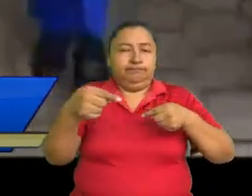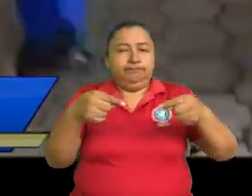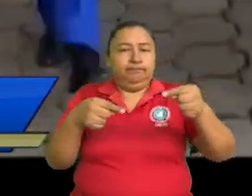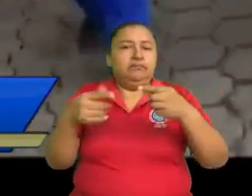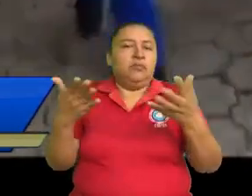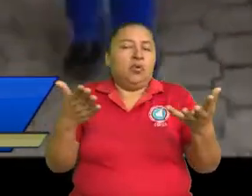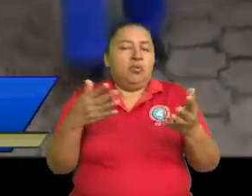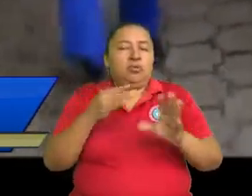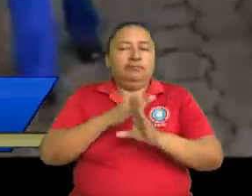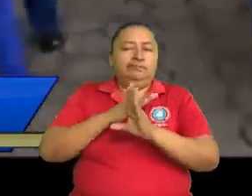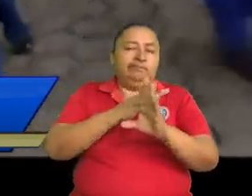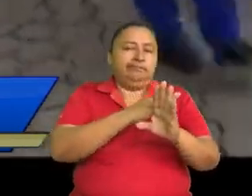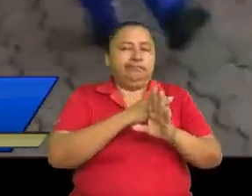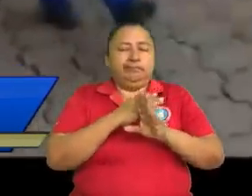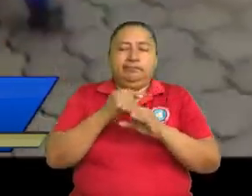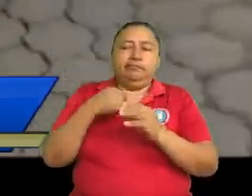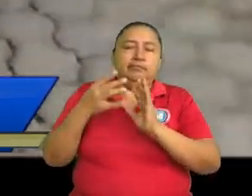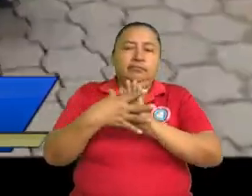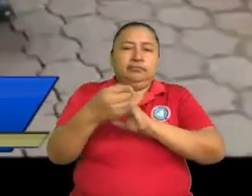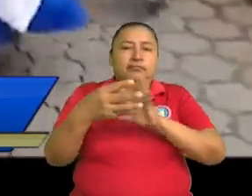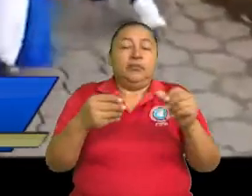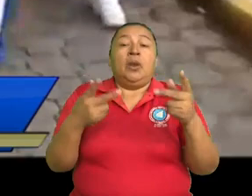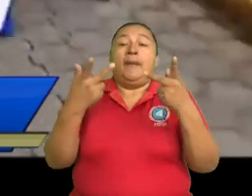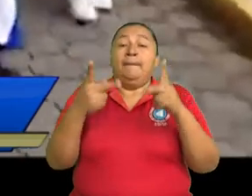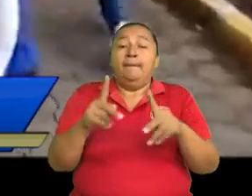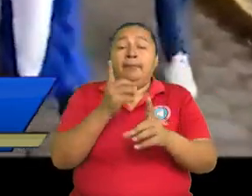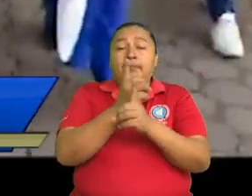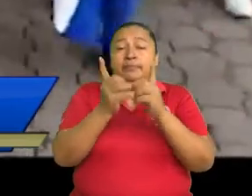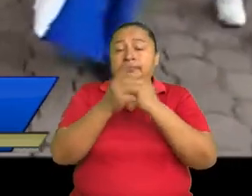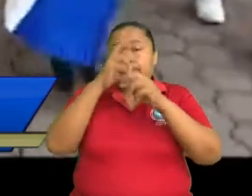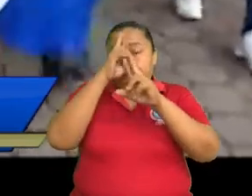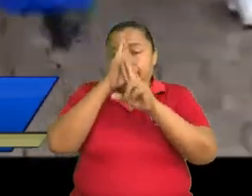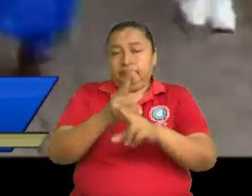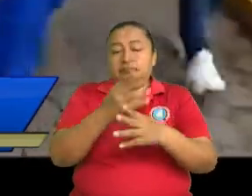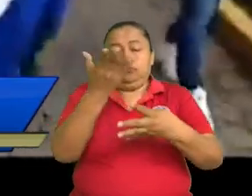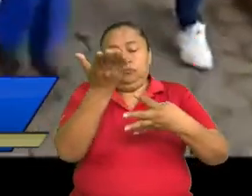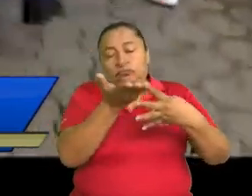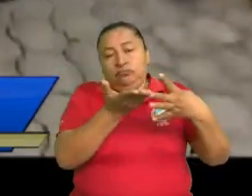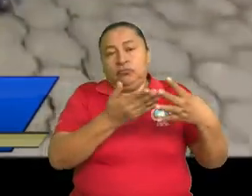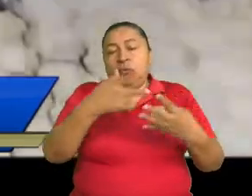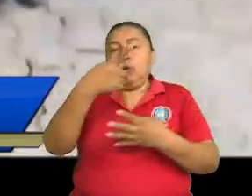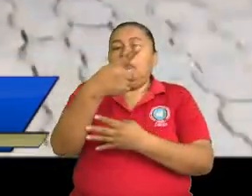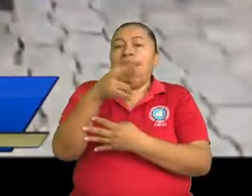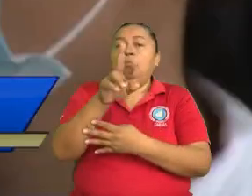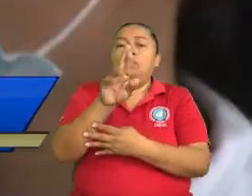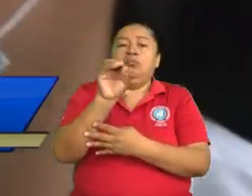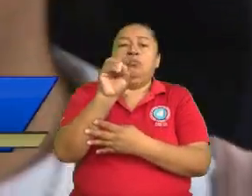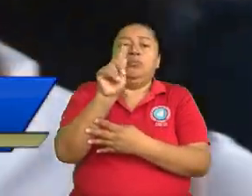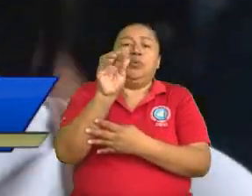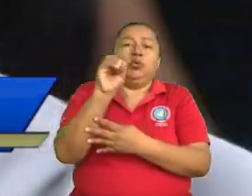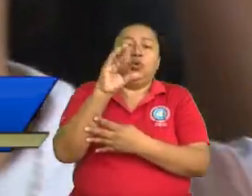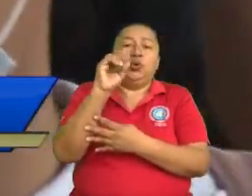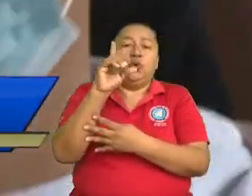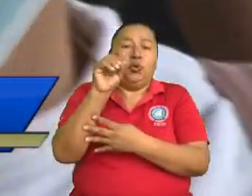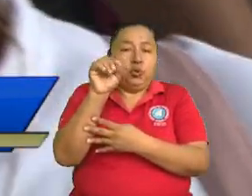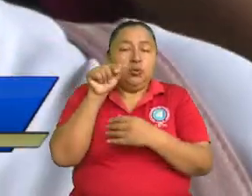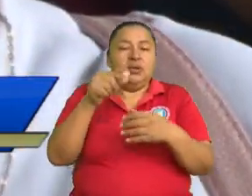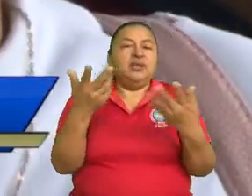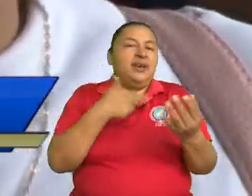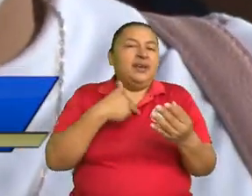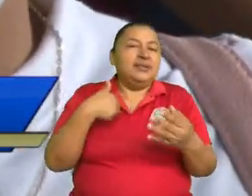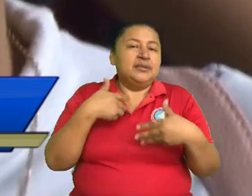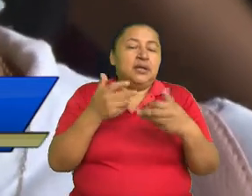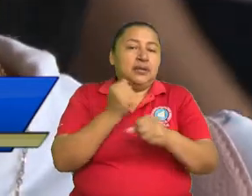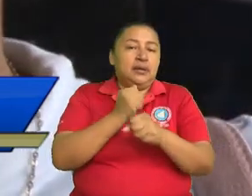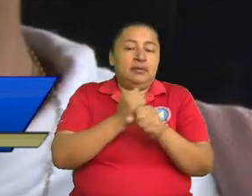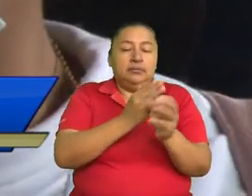y acatando los protocolos, por supuesto, de las instituciones sanitarias de nuestro país y de las instituciones